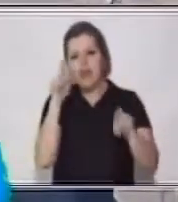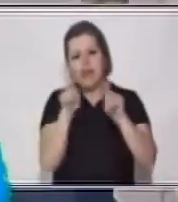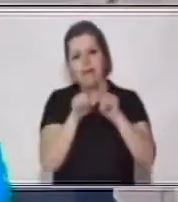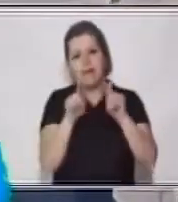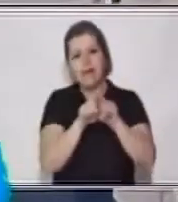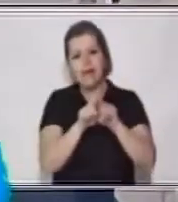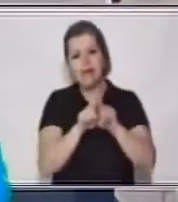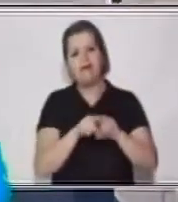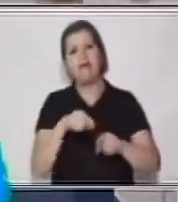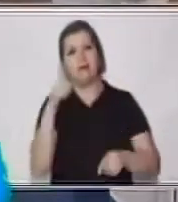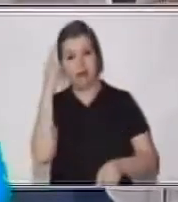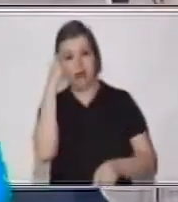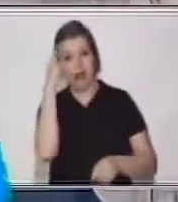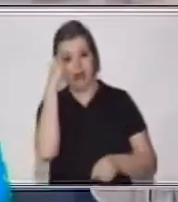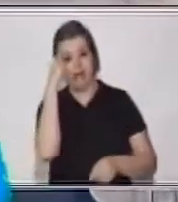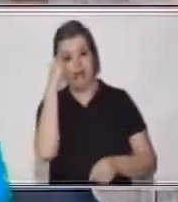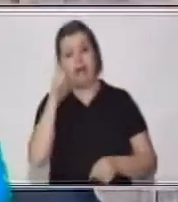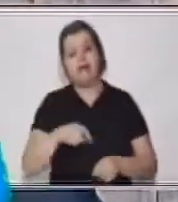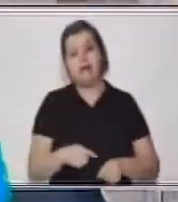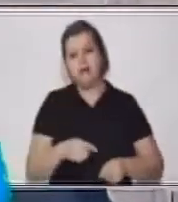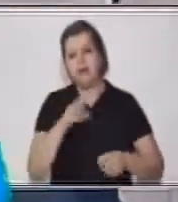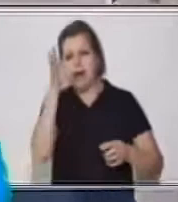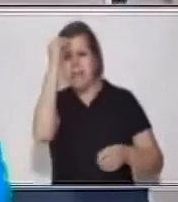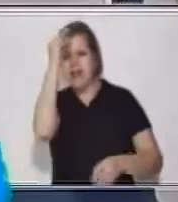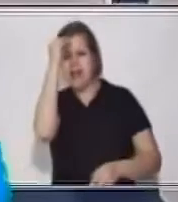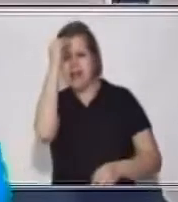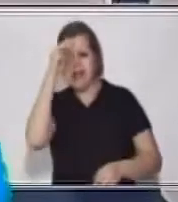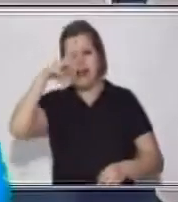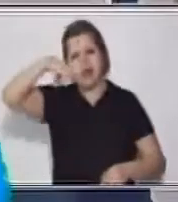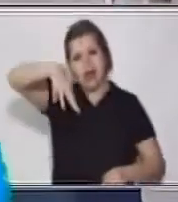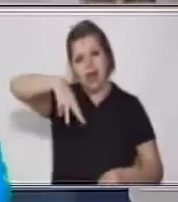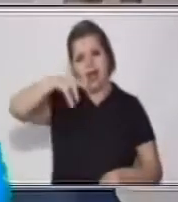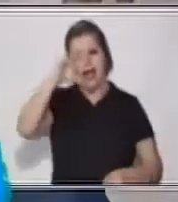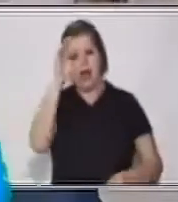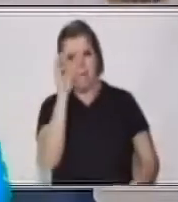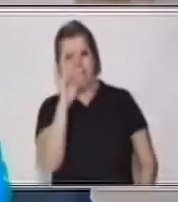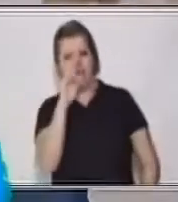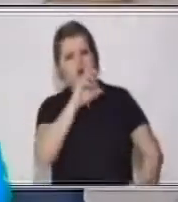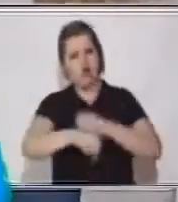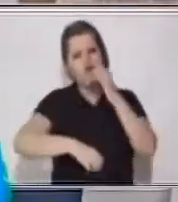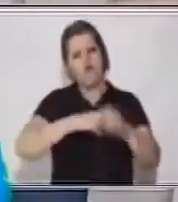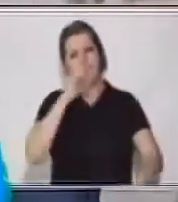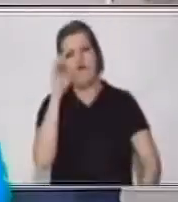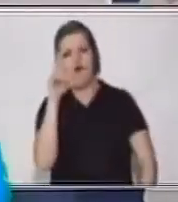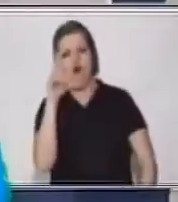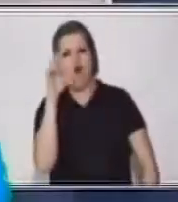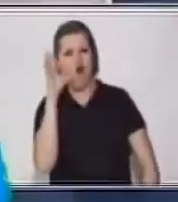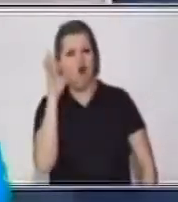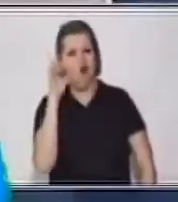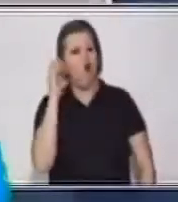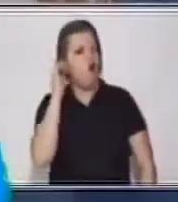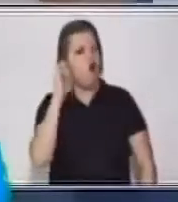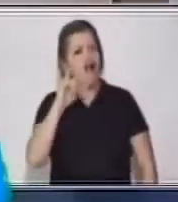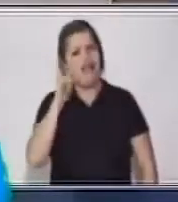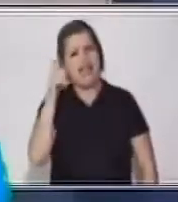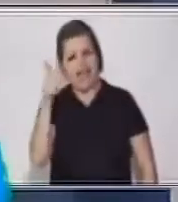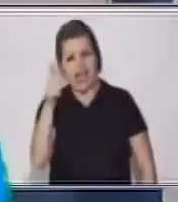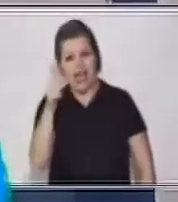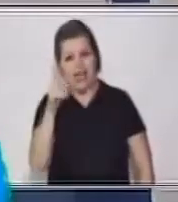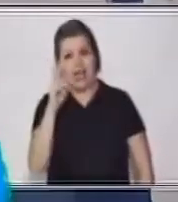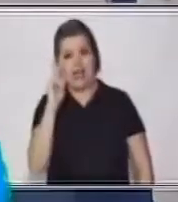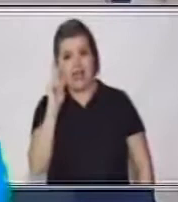vamos a ver morfología y que es dentro de la gramática descriptiva. Y así es entonces como yo les puedo iniciar a hablar sobre